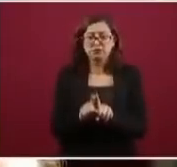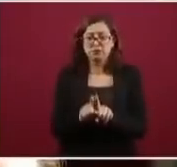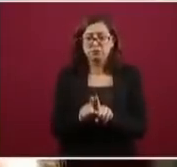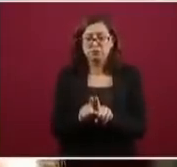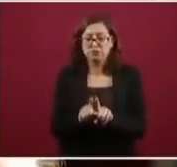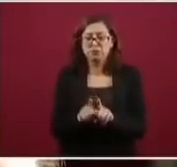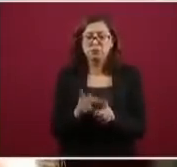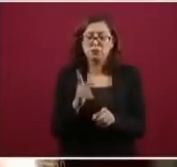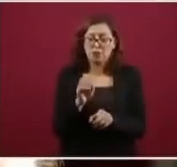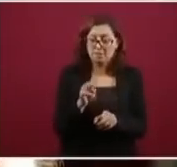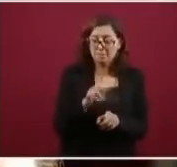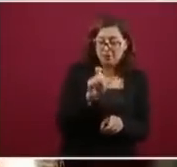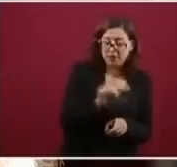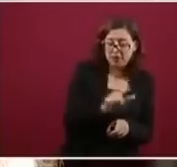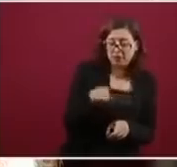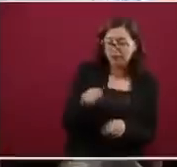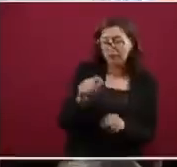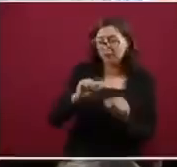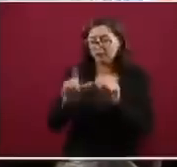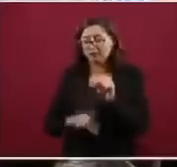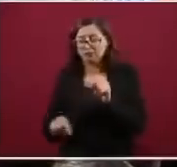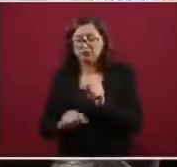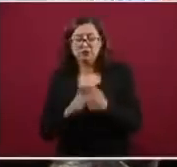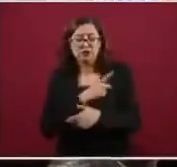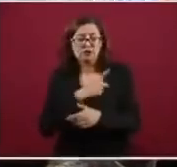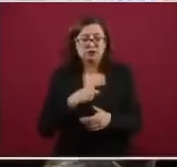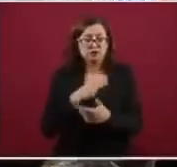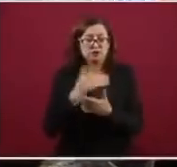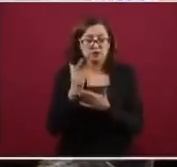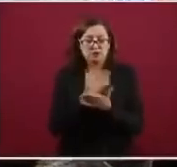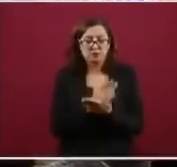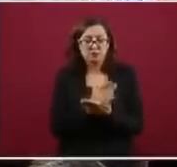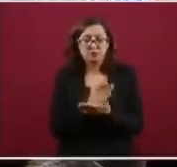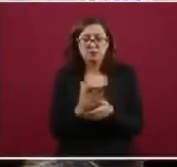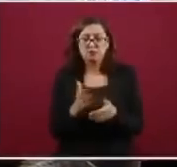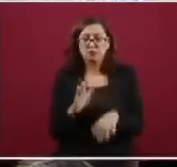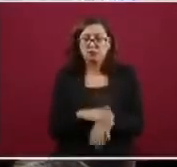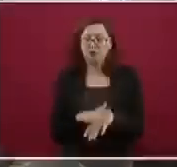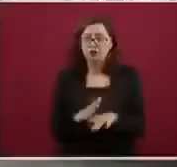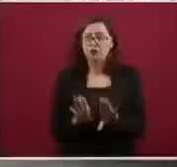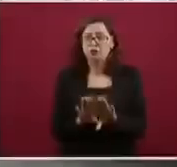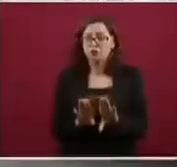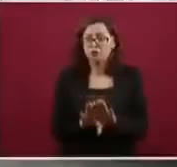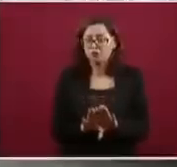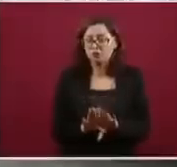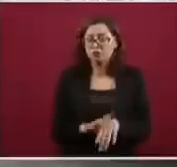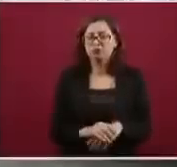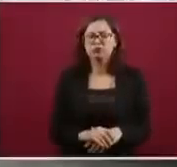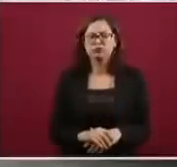tanto para pemex como la soberana gracias aquí alguna pregunta